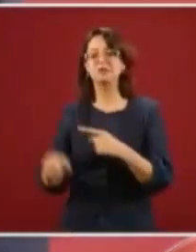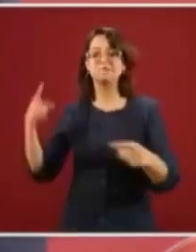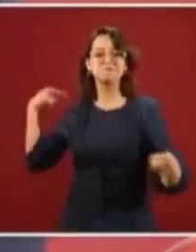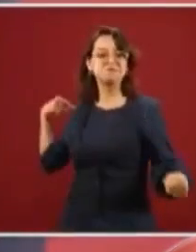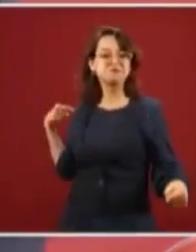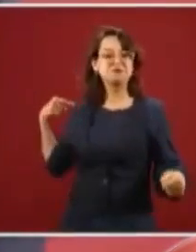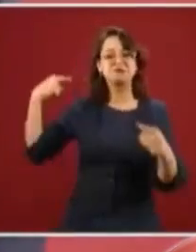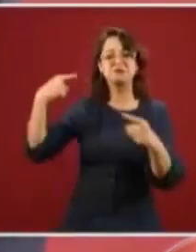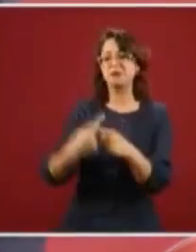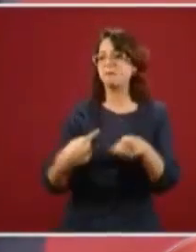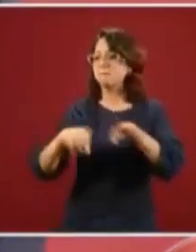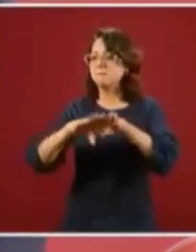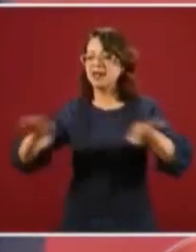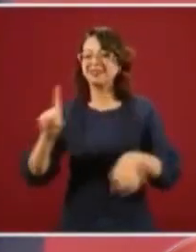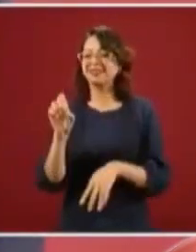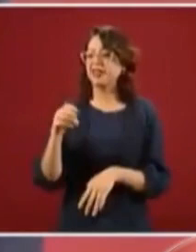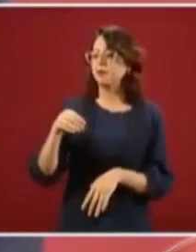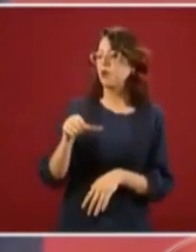democracia en México,